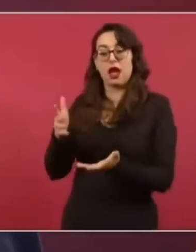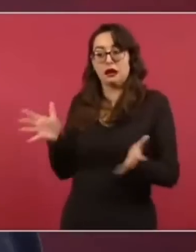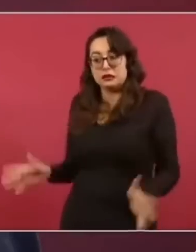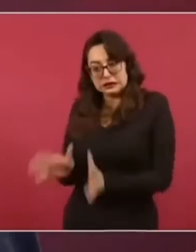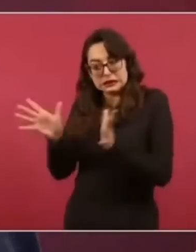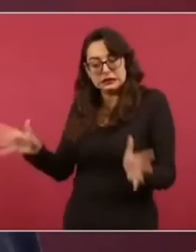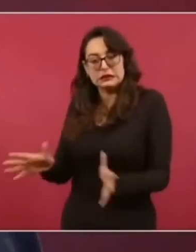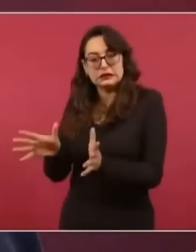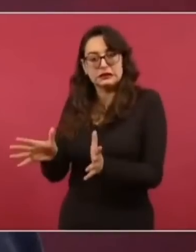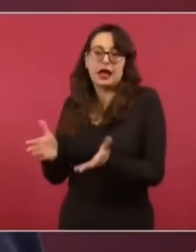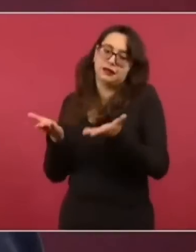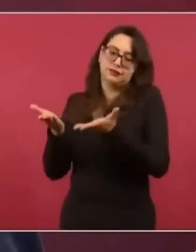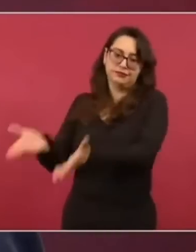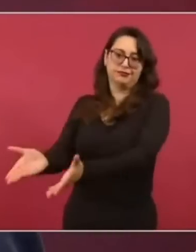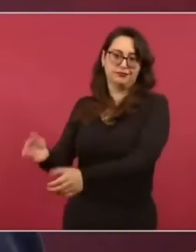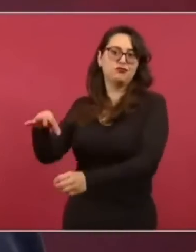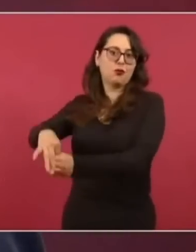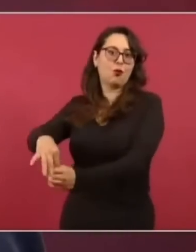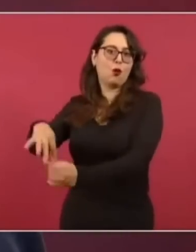votar.